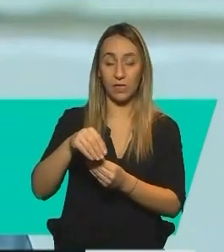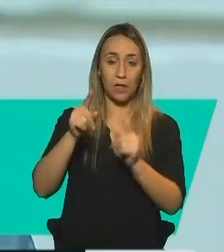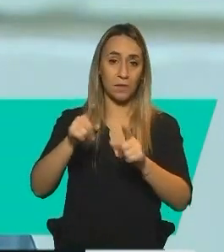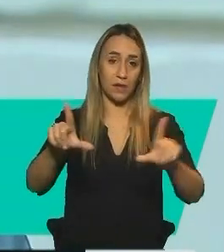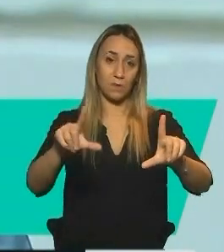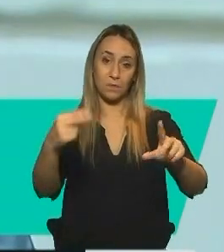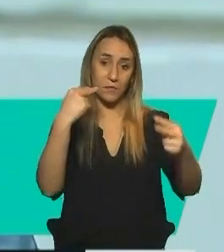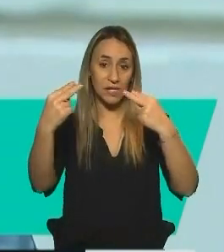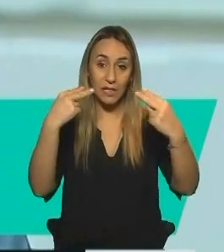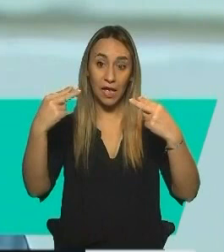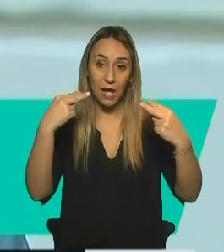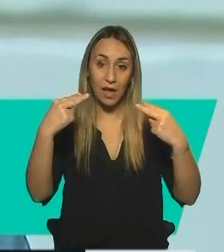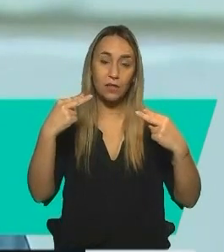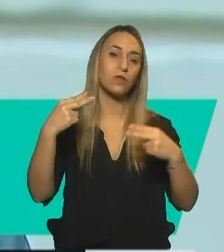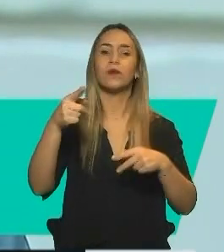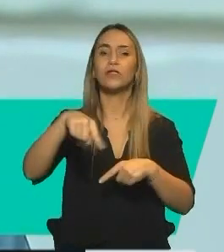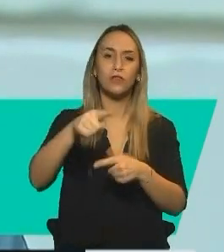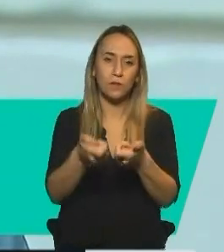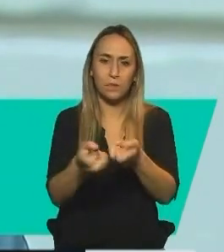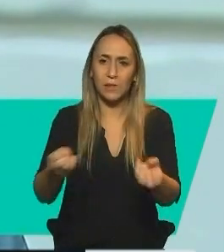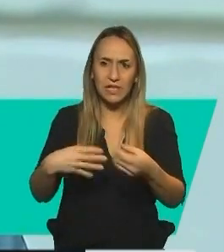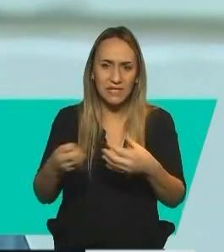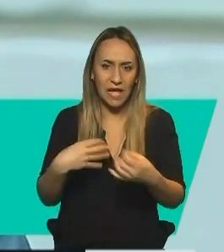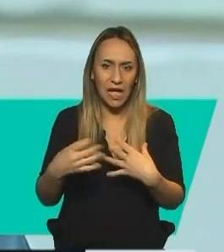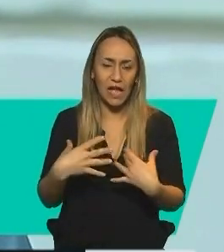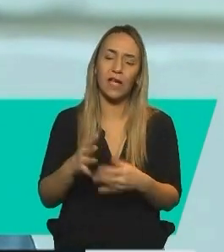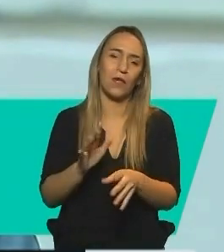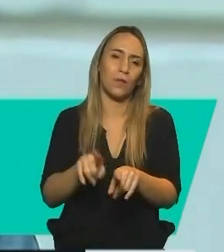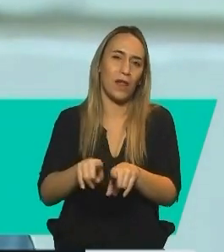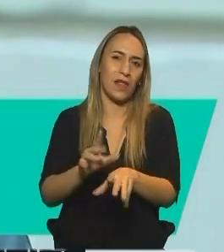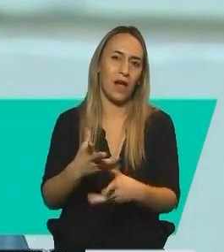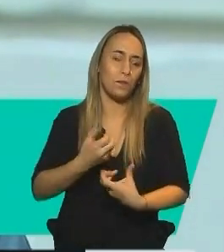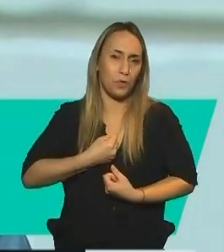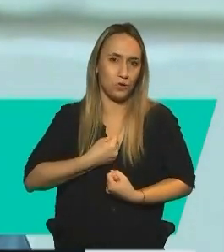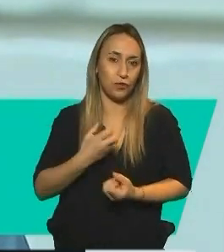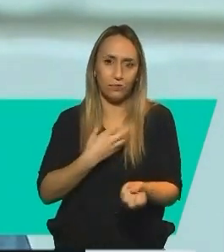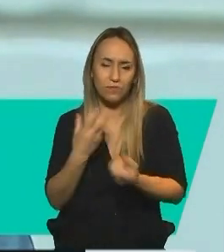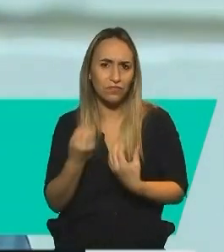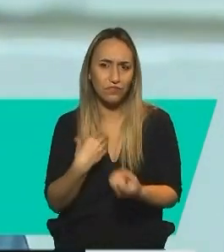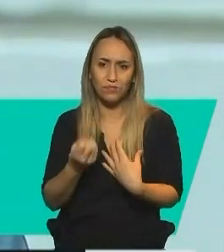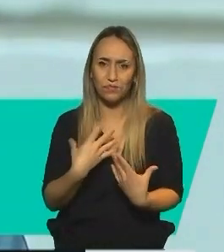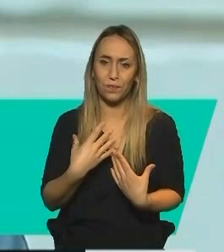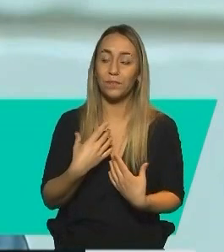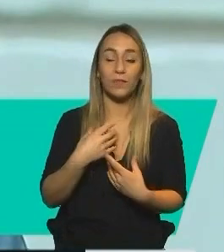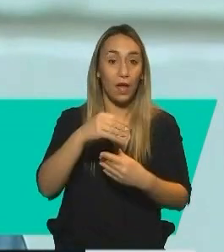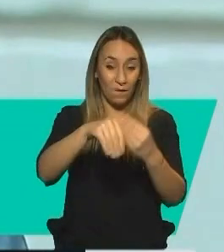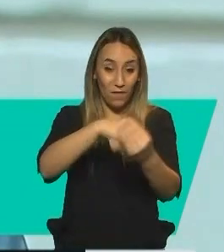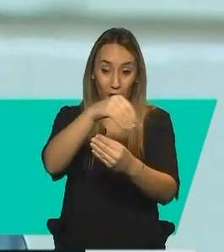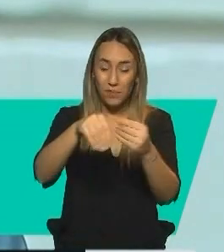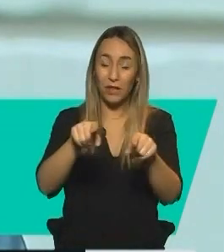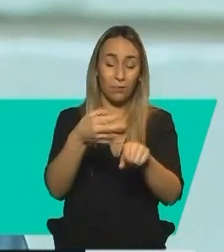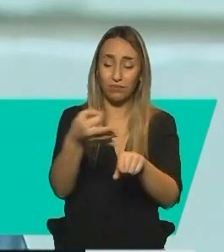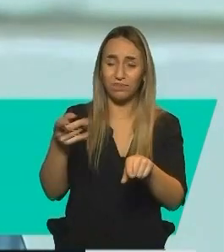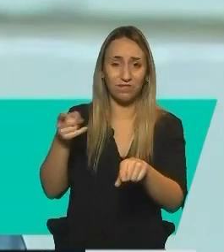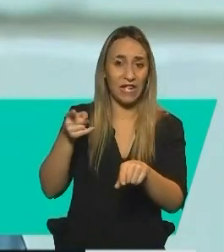mirando, que está mandando mensajes de acompañamiento. Yo creo que la familia, como dice ella, es importantísimo, porque